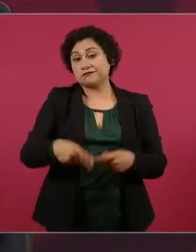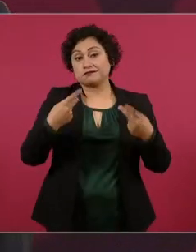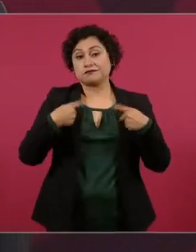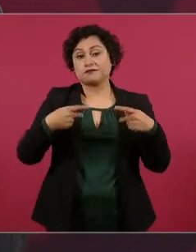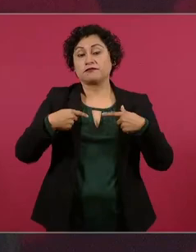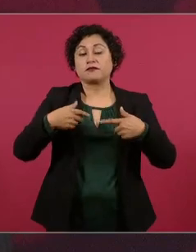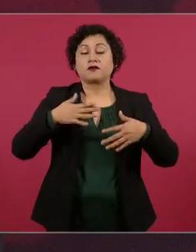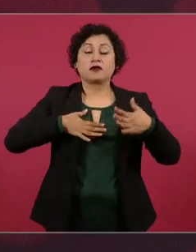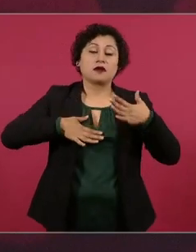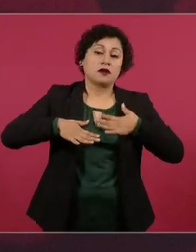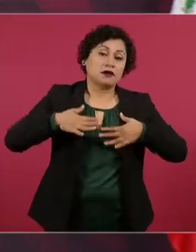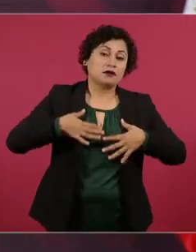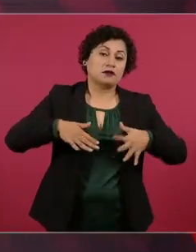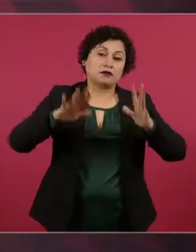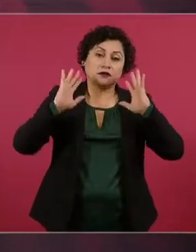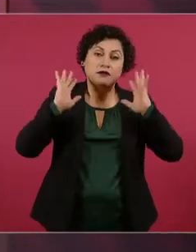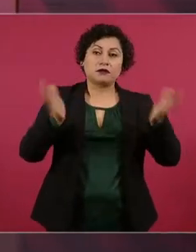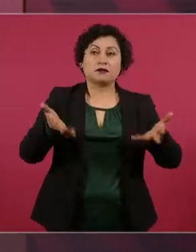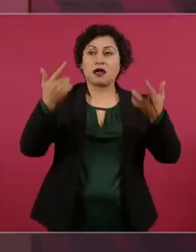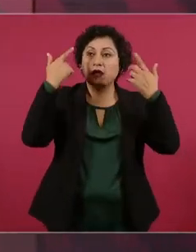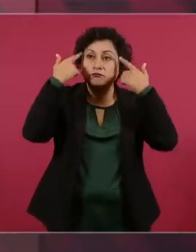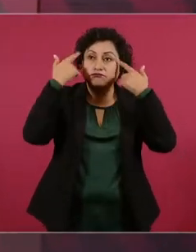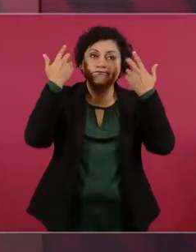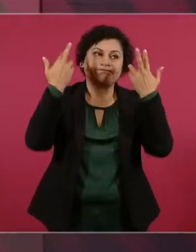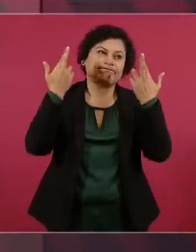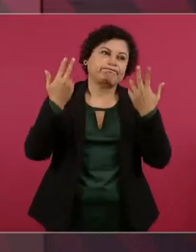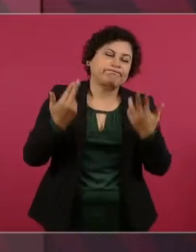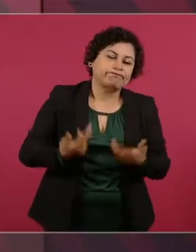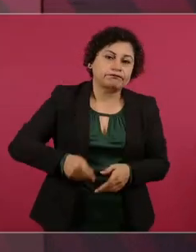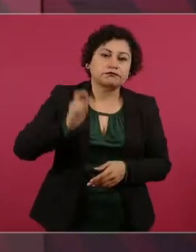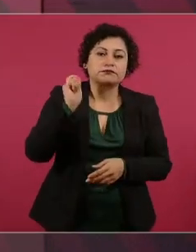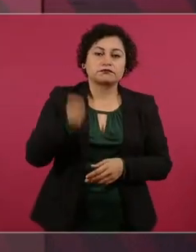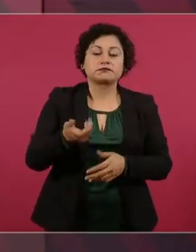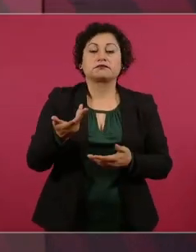Pero llegando al campamento donde nos quedábamos,